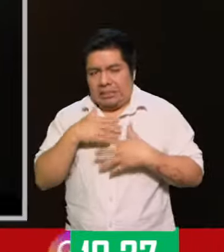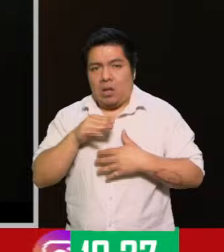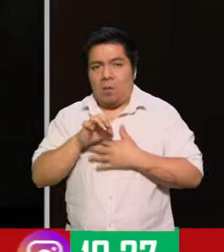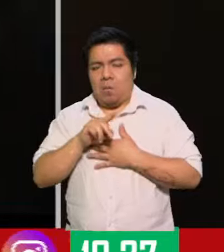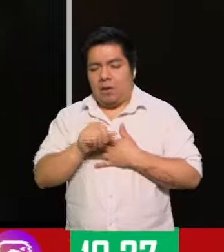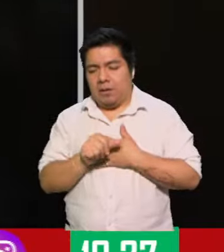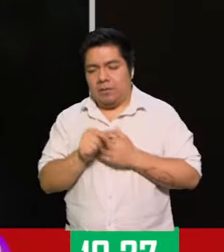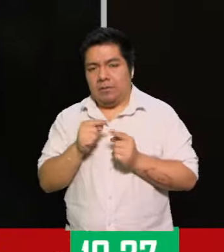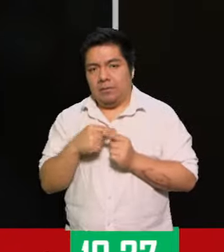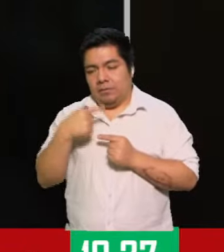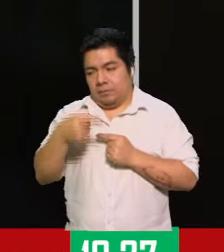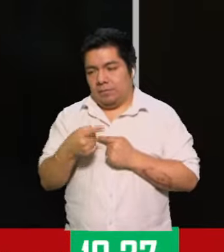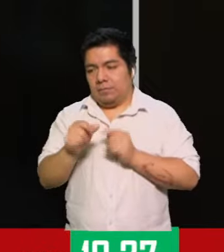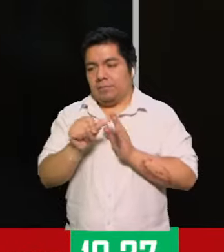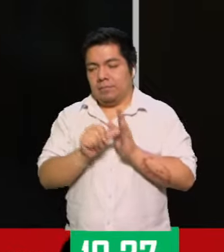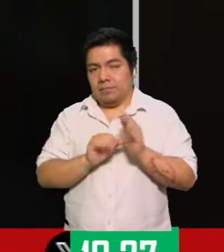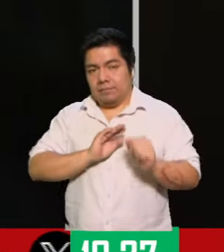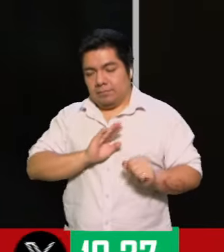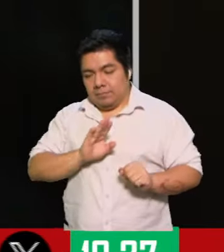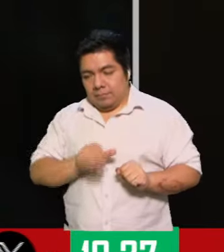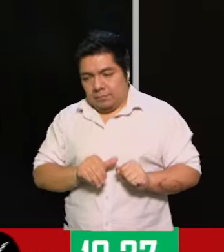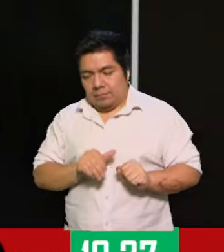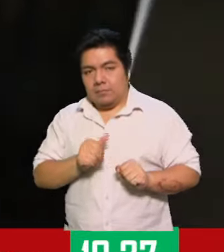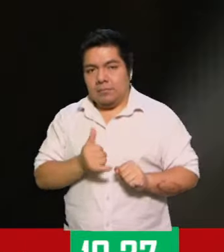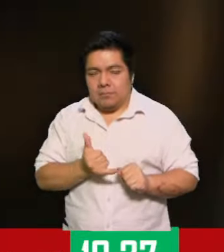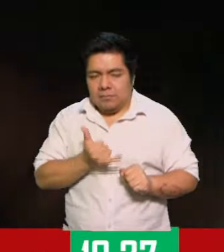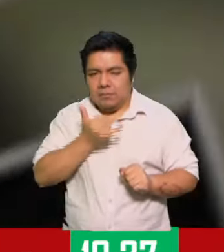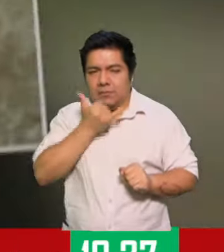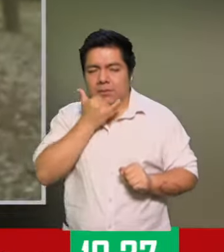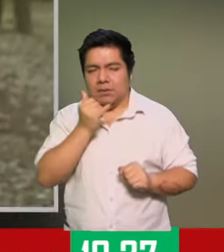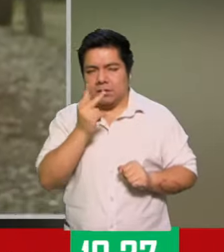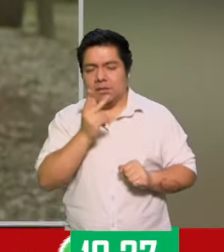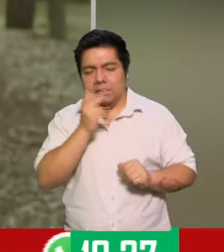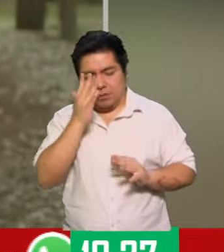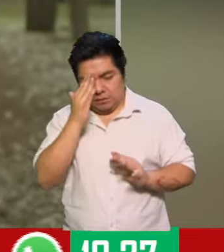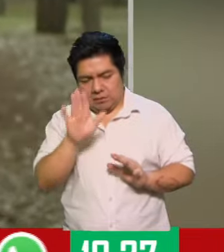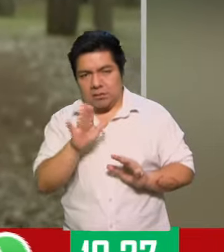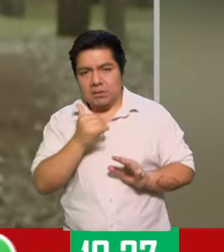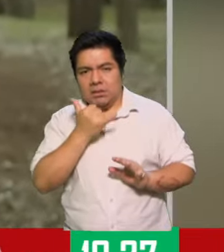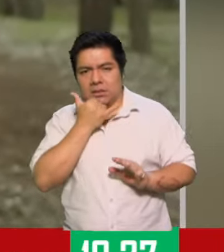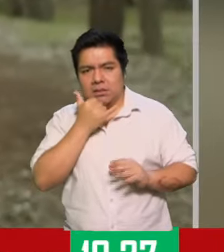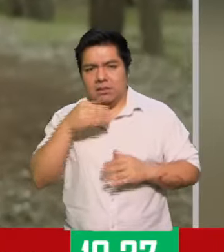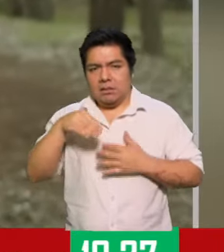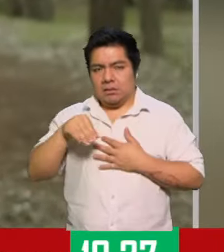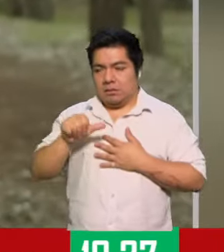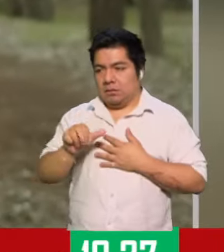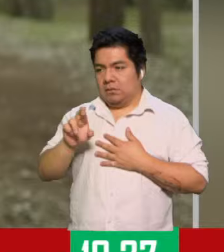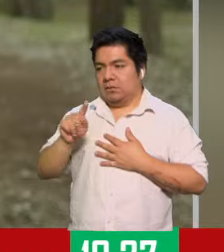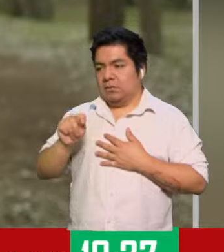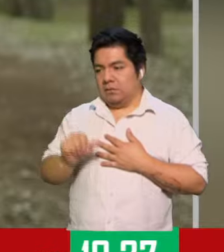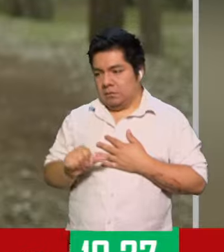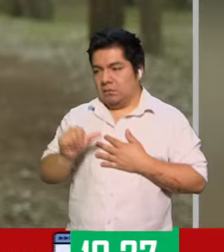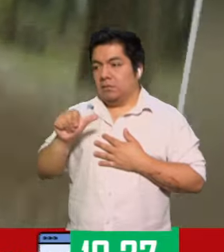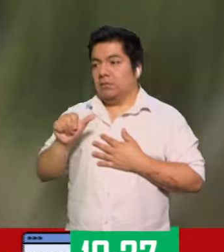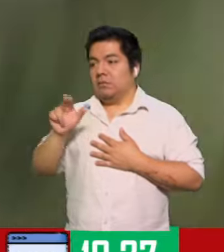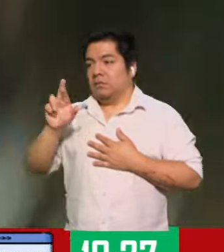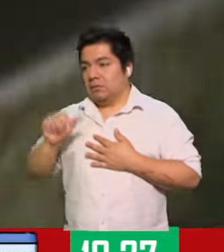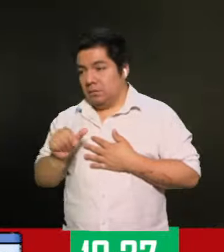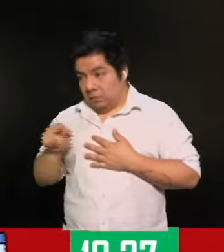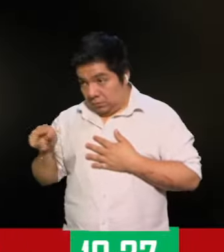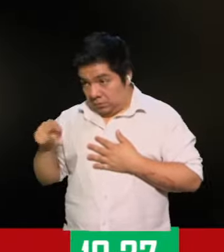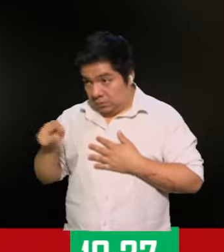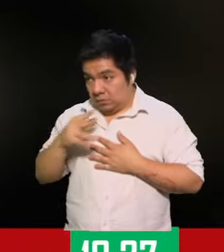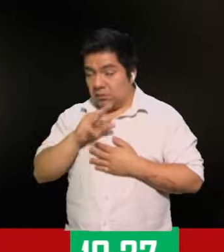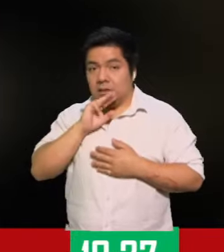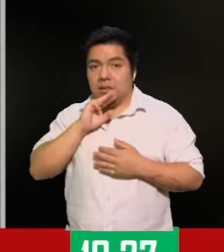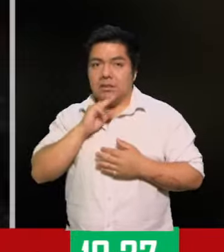hecho un mes después falleció por Oye pero perdón digas Perdón mi ignorancia es es Marta aura tu mamá es Marta aura anda pues